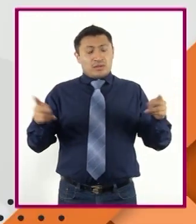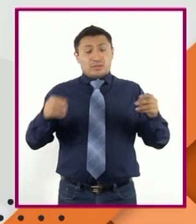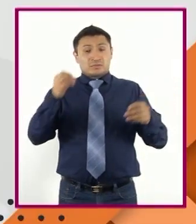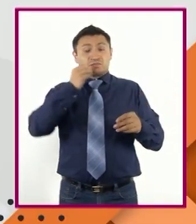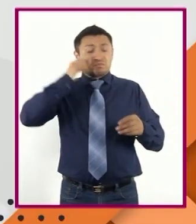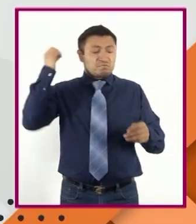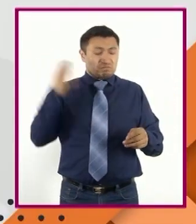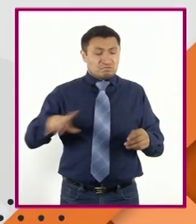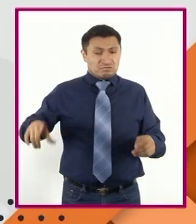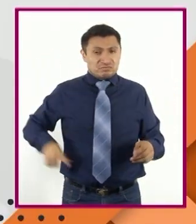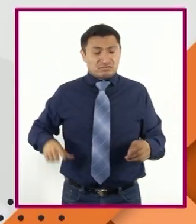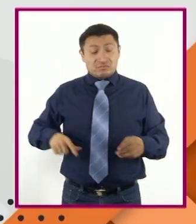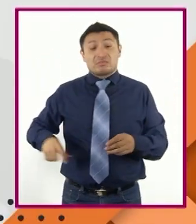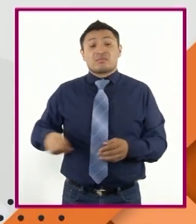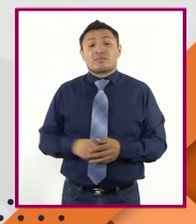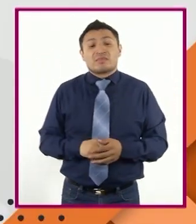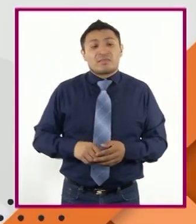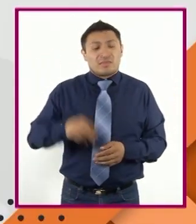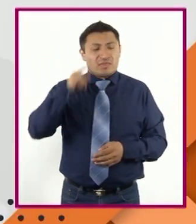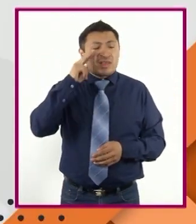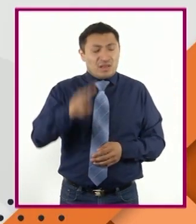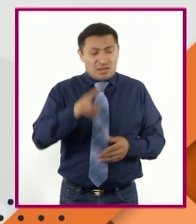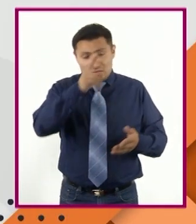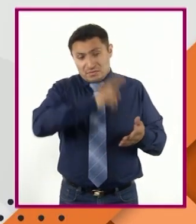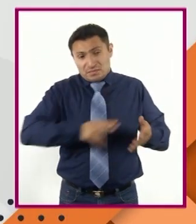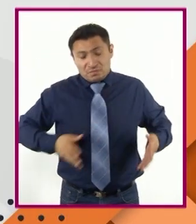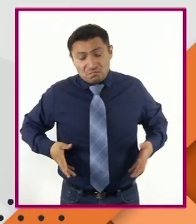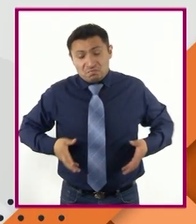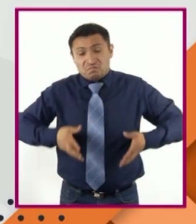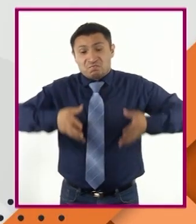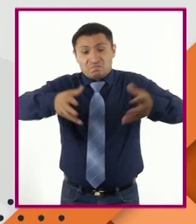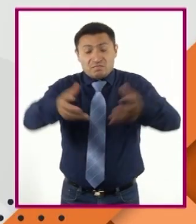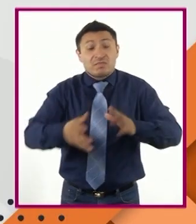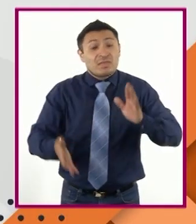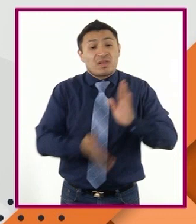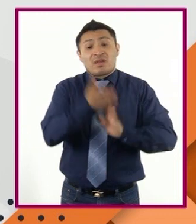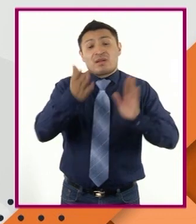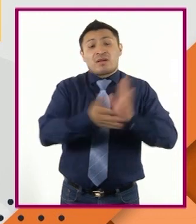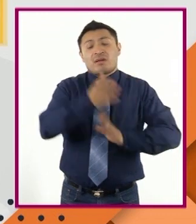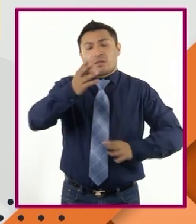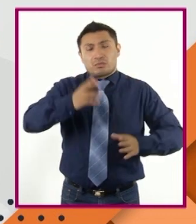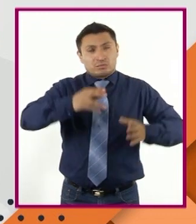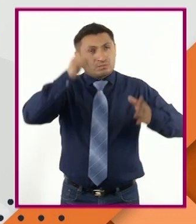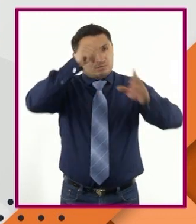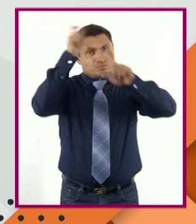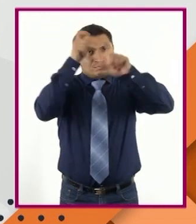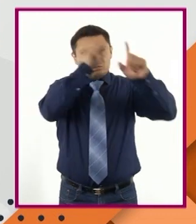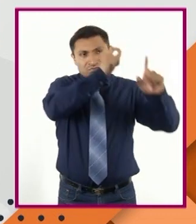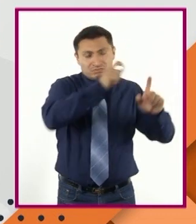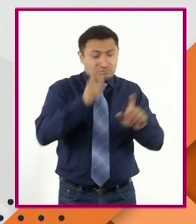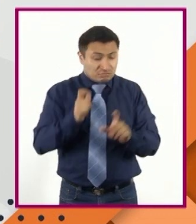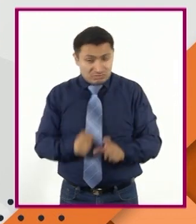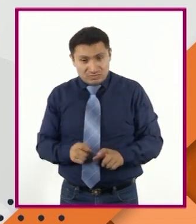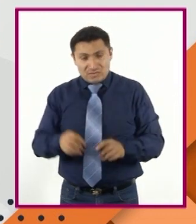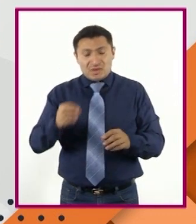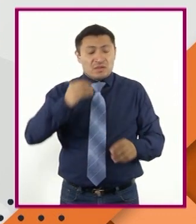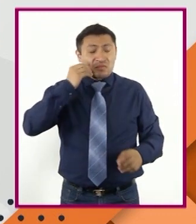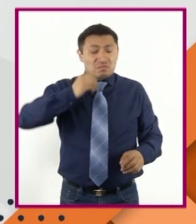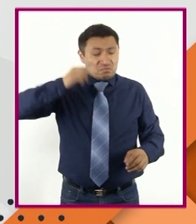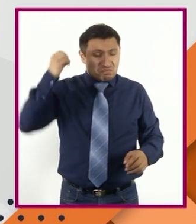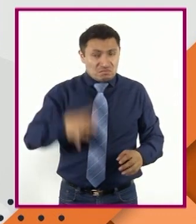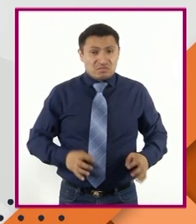monarquía, lo que se apreciaba en la traza de amplias avenidas y la construcción de monumentos y magníficos edificios